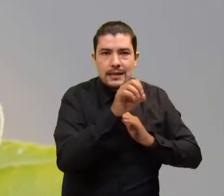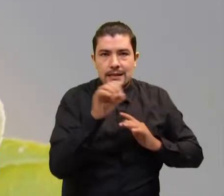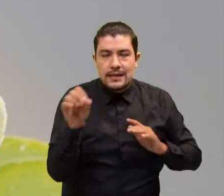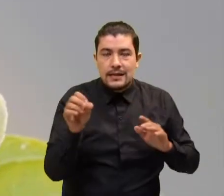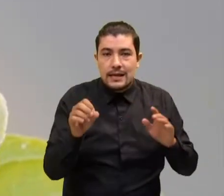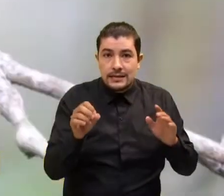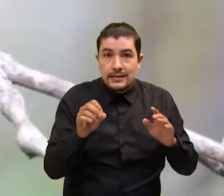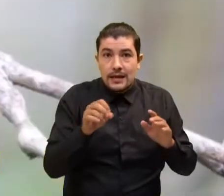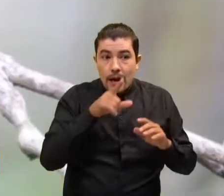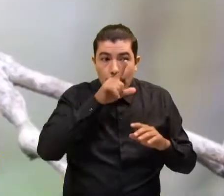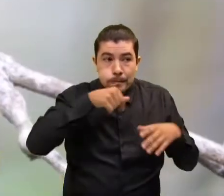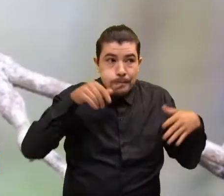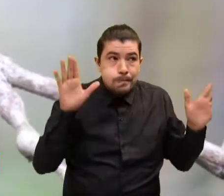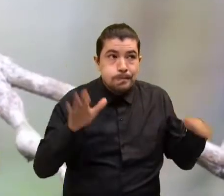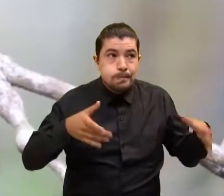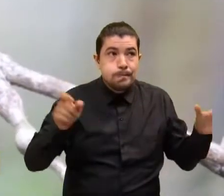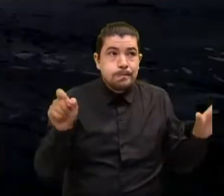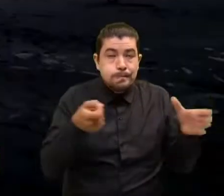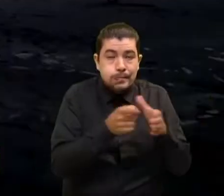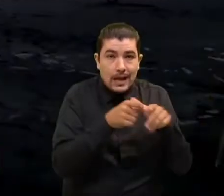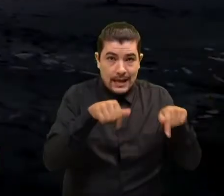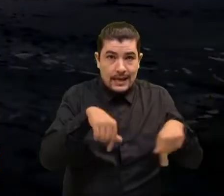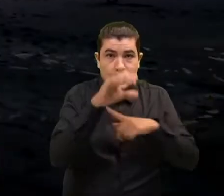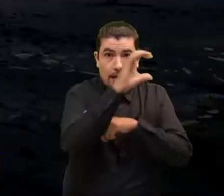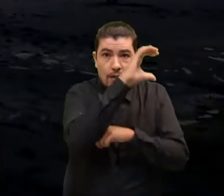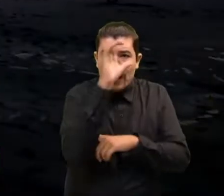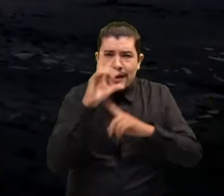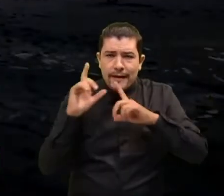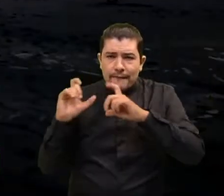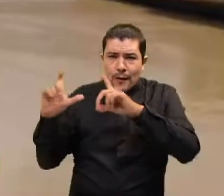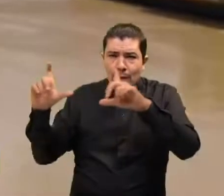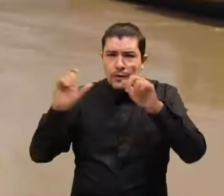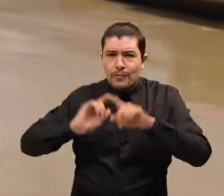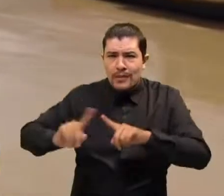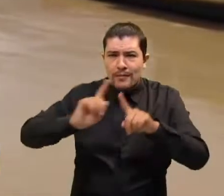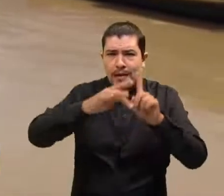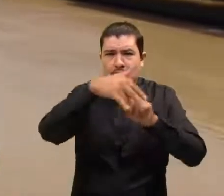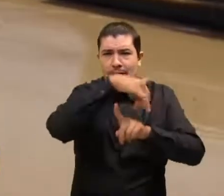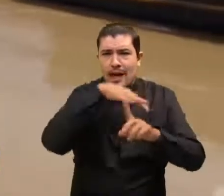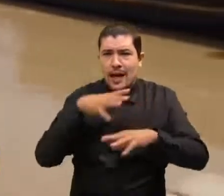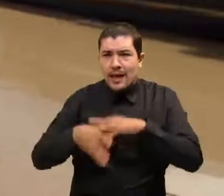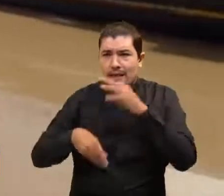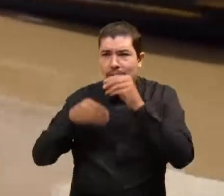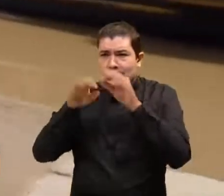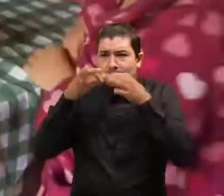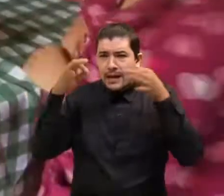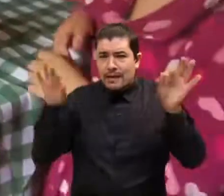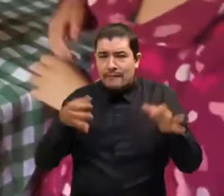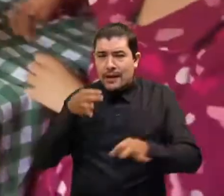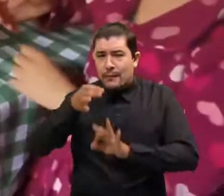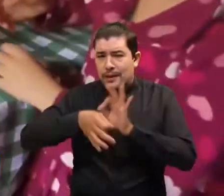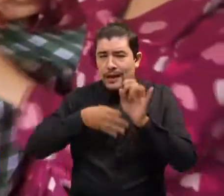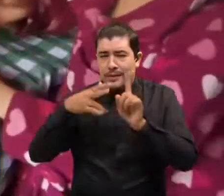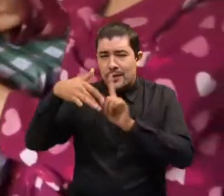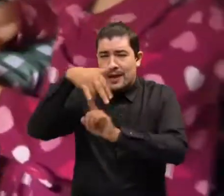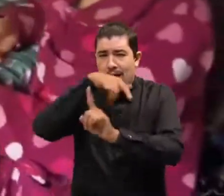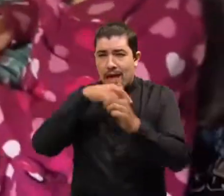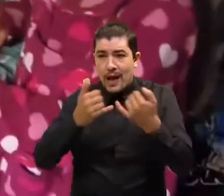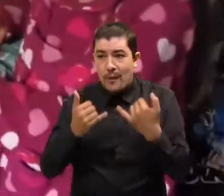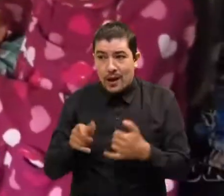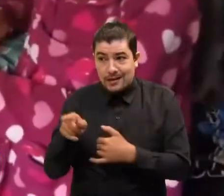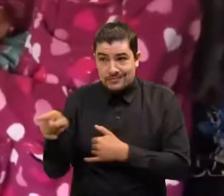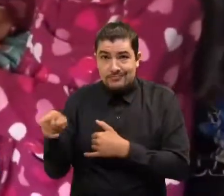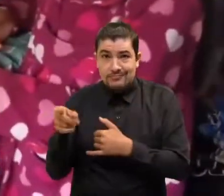hay en Colombia, fotografiando los hermosos paisajes del país y llevando un mensaje de preservación del medio ambiente. Han